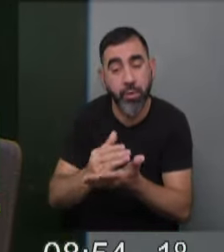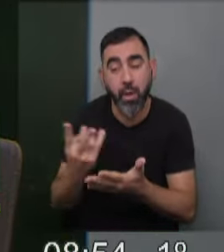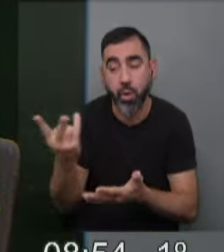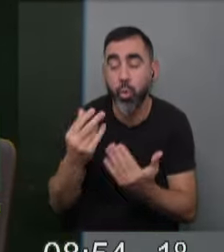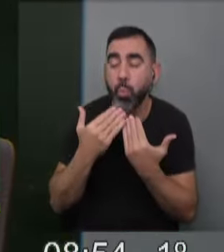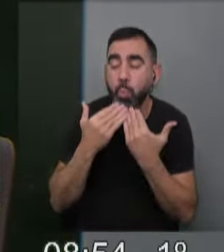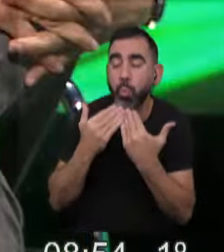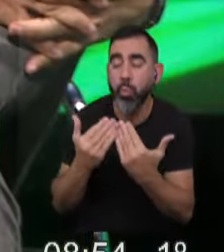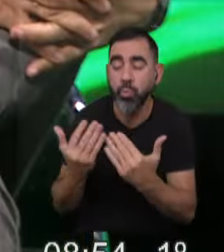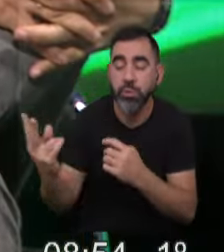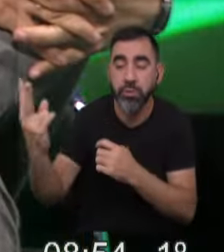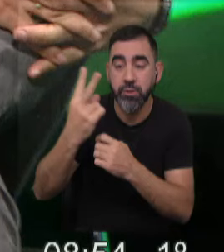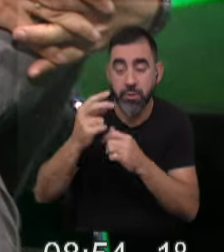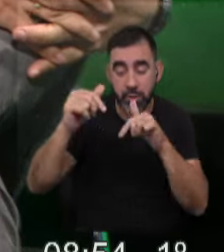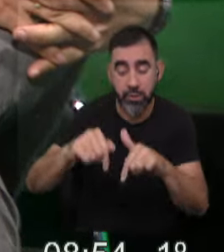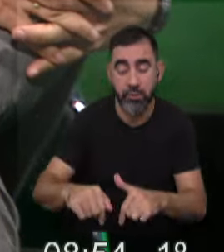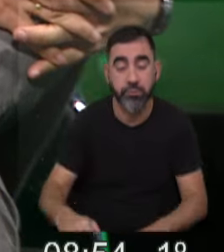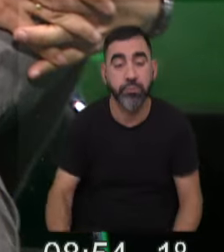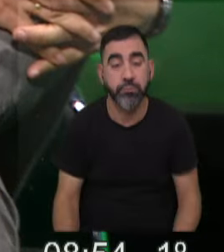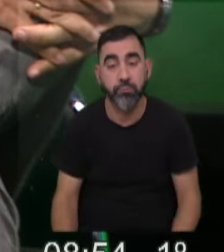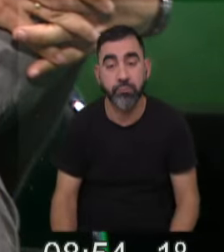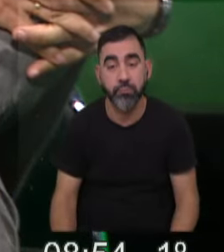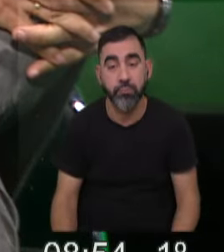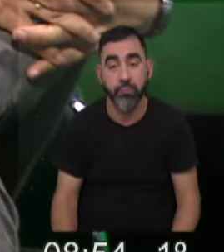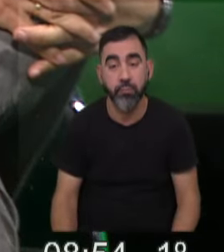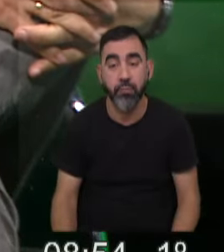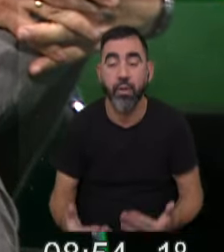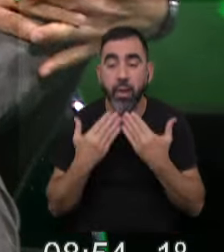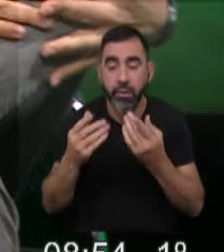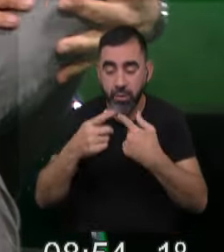Nicolás Robledo, muchísimas gracias por estos minutos y por el trabajo que hacen. Bueno, gracias a ti.